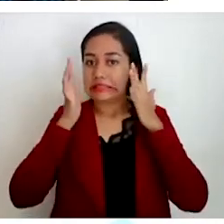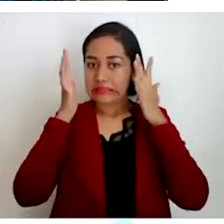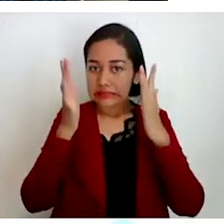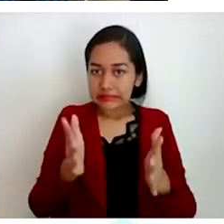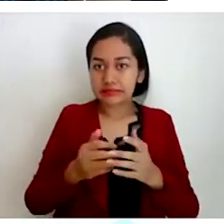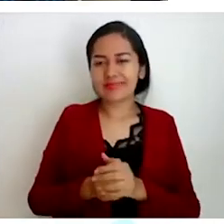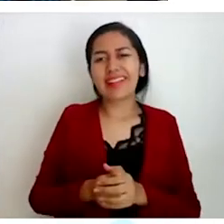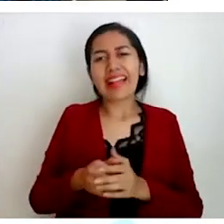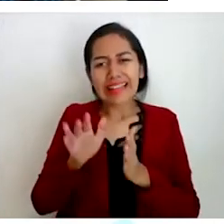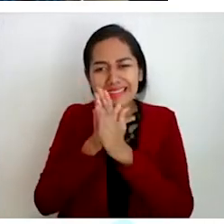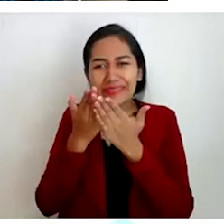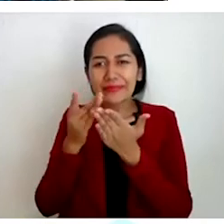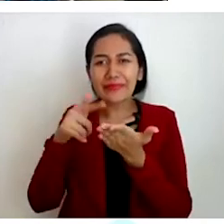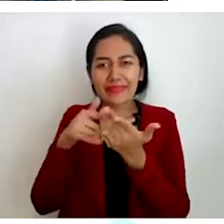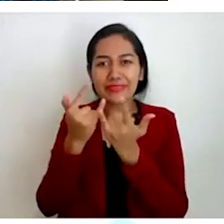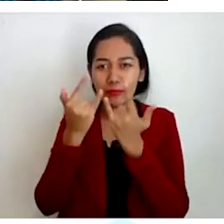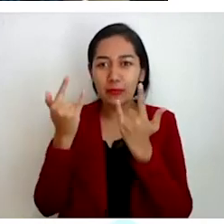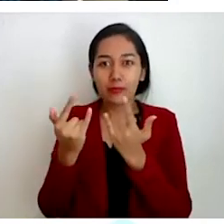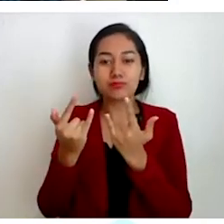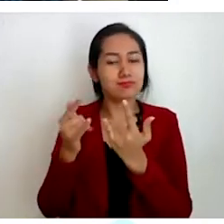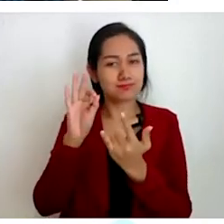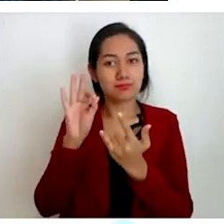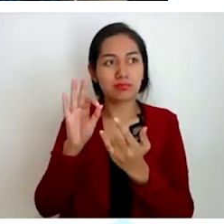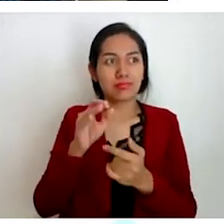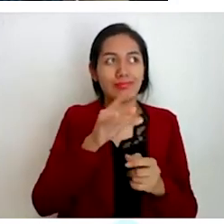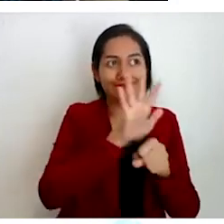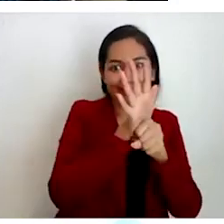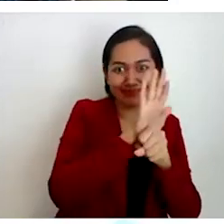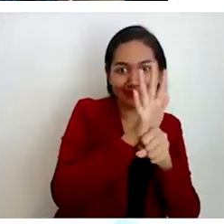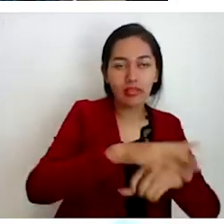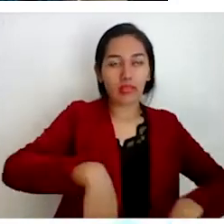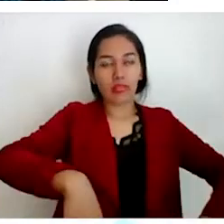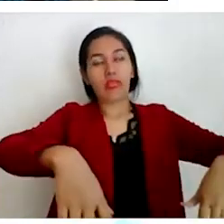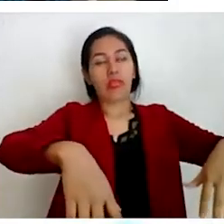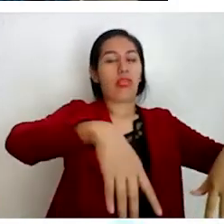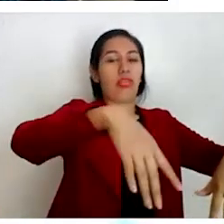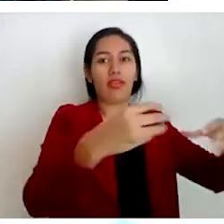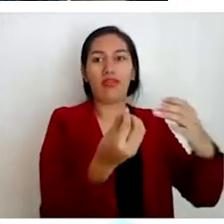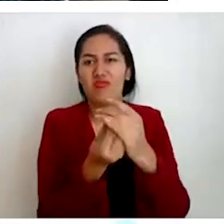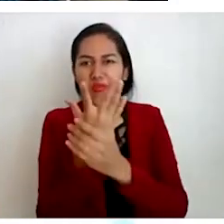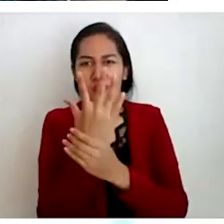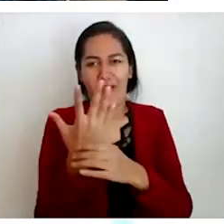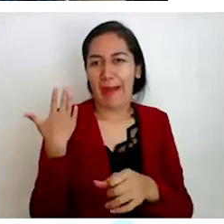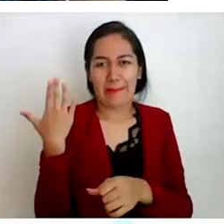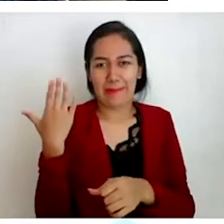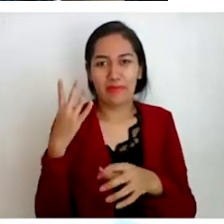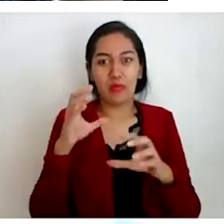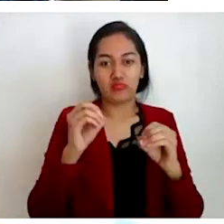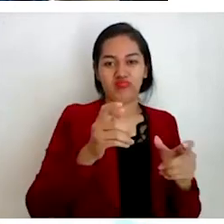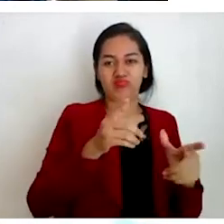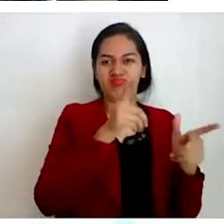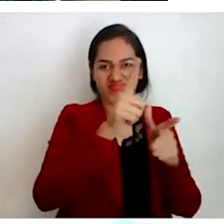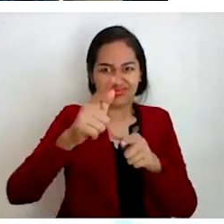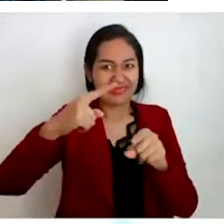películas hollywoodenses tan nuevas donde hay zombies y la solución es el ataque militar y cosas así